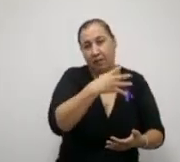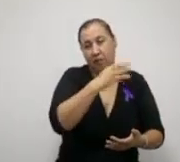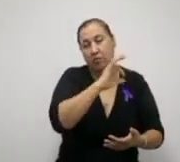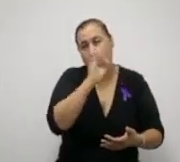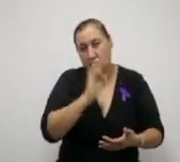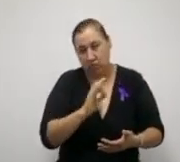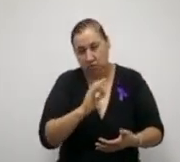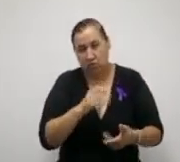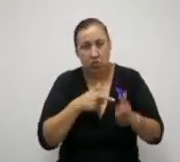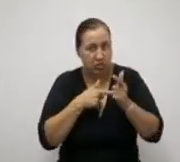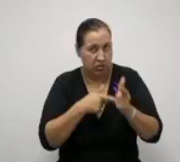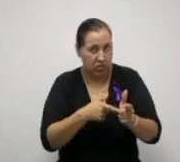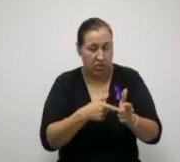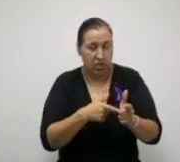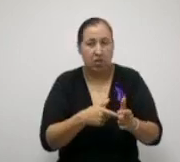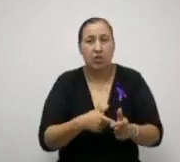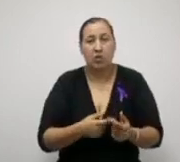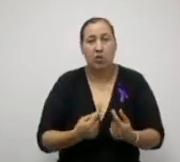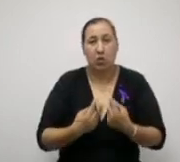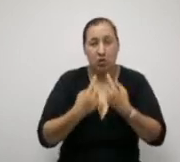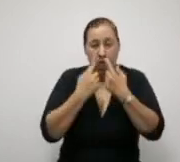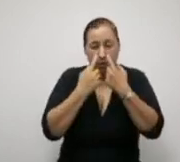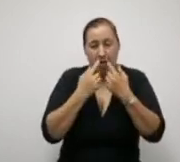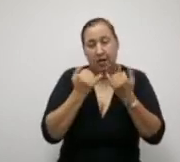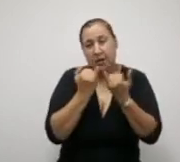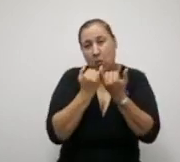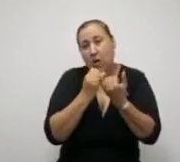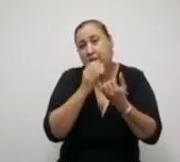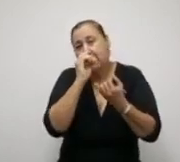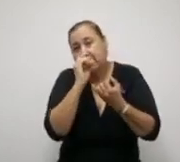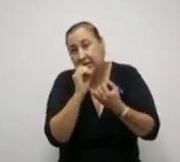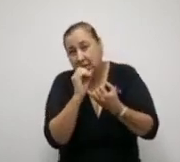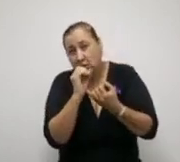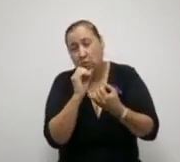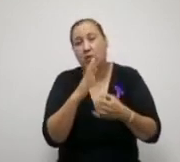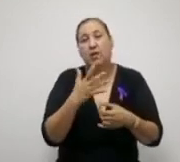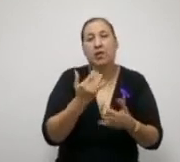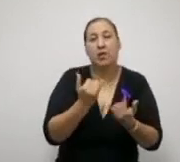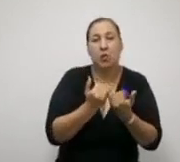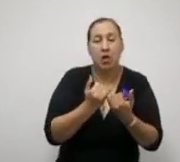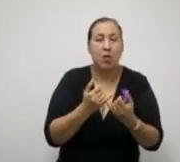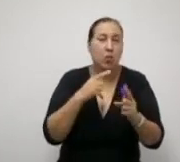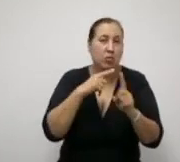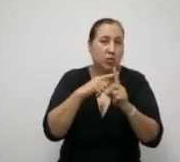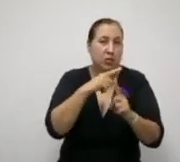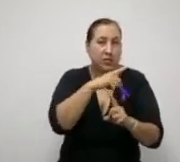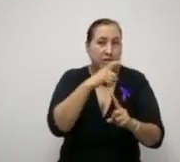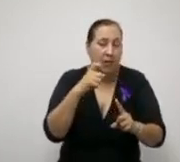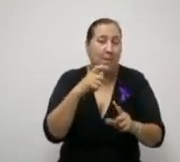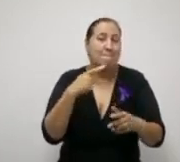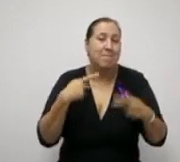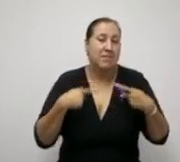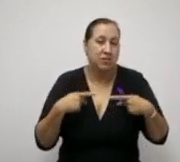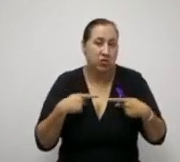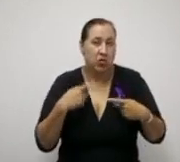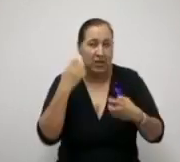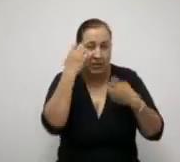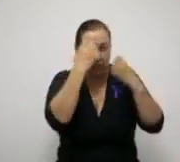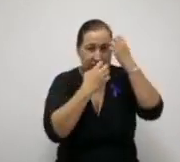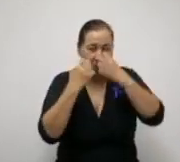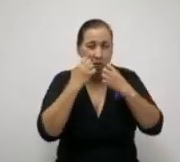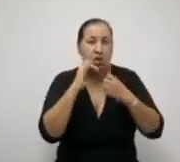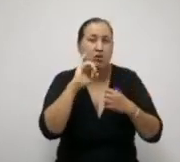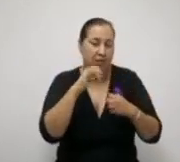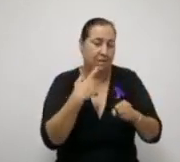14%. De camas con ventilador continúan en 0, y la positividad, es decir, de 100 personas con síntomas a quienes se les confirma la